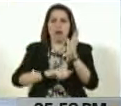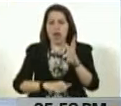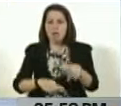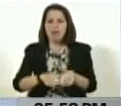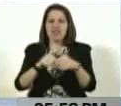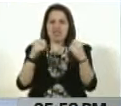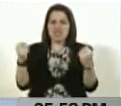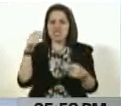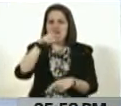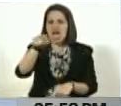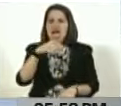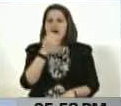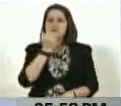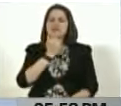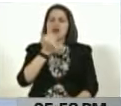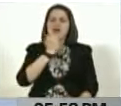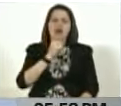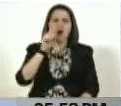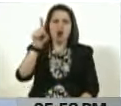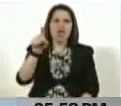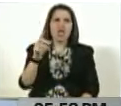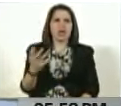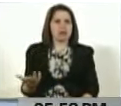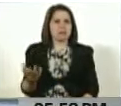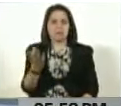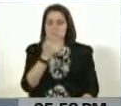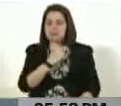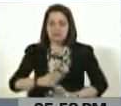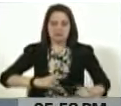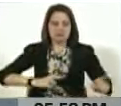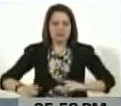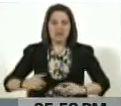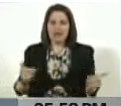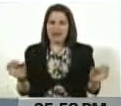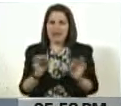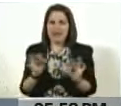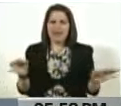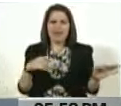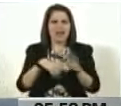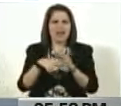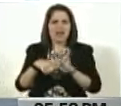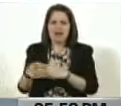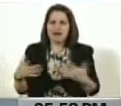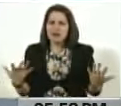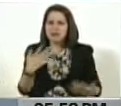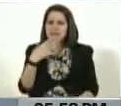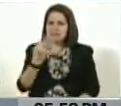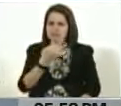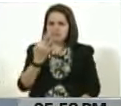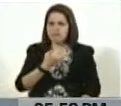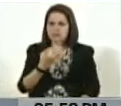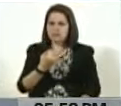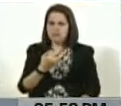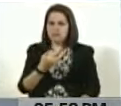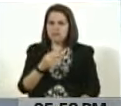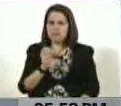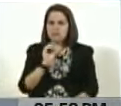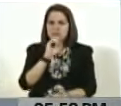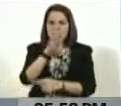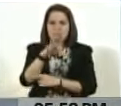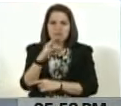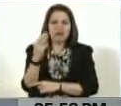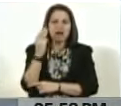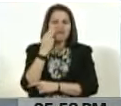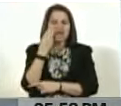unos abusadores. Claro, porque se dice a través de las redes sociales de que ustedes no tienen control de nada de lo que sucede allí. ¿Cómo es eso? ¿Eso es verdad? Porque las redes sociales les